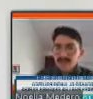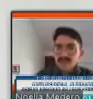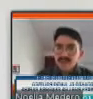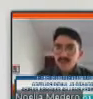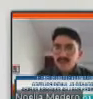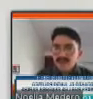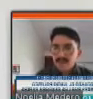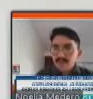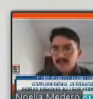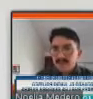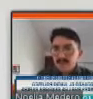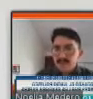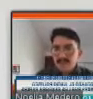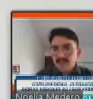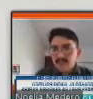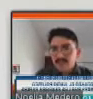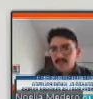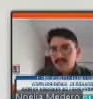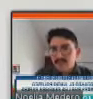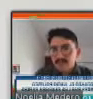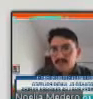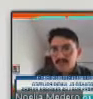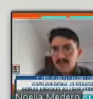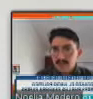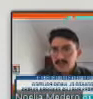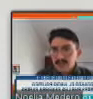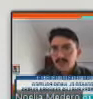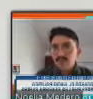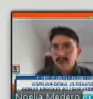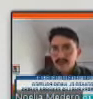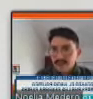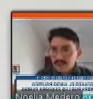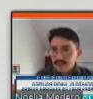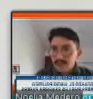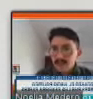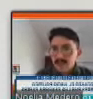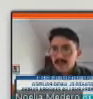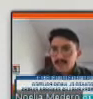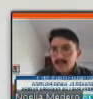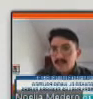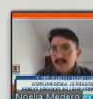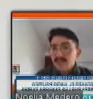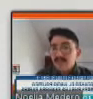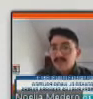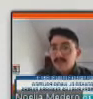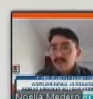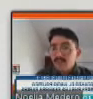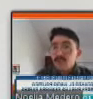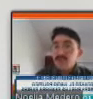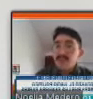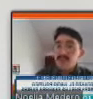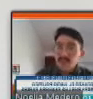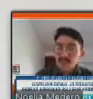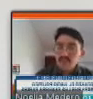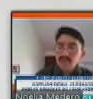las personas que votaban por él sabían que estaban votando por una persona ladrona, delictual, que no le afecta como a